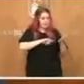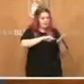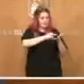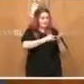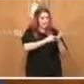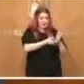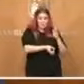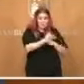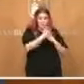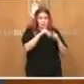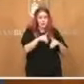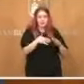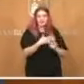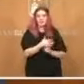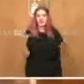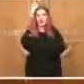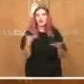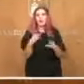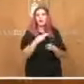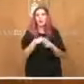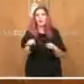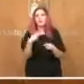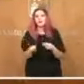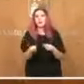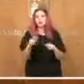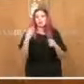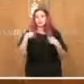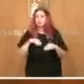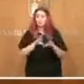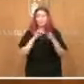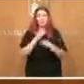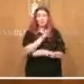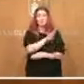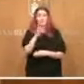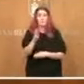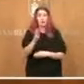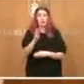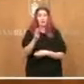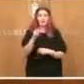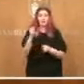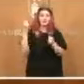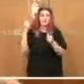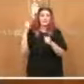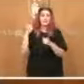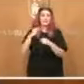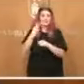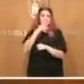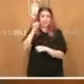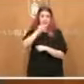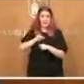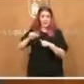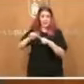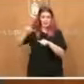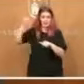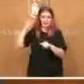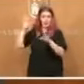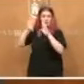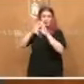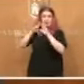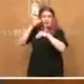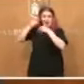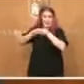técnicos. Había urgencias políticas, que es lo que el Partido Popular ha practicado durante más de 20 años en esta Comunidad